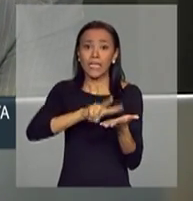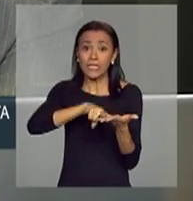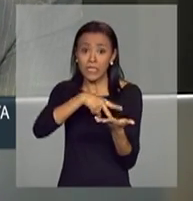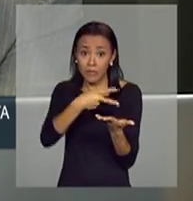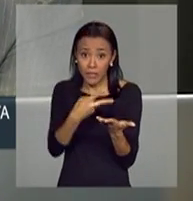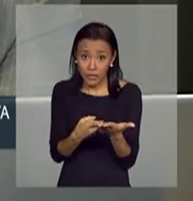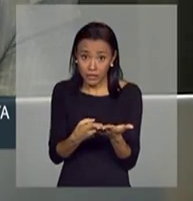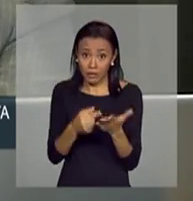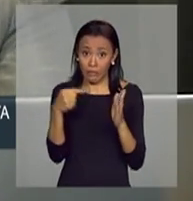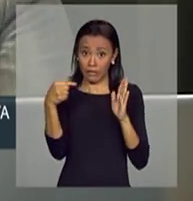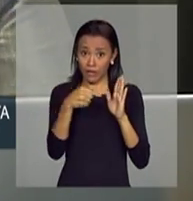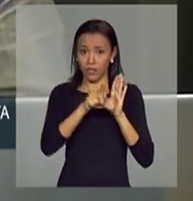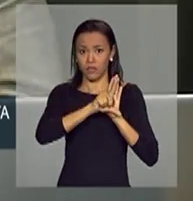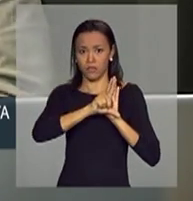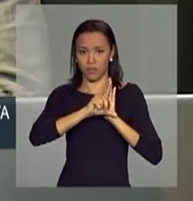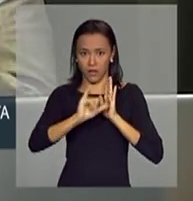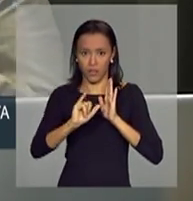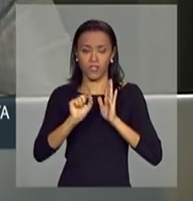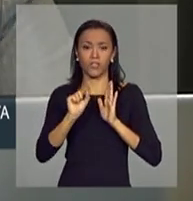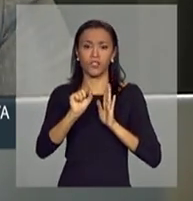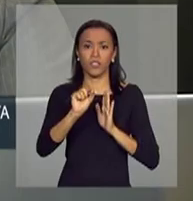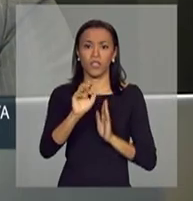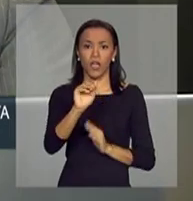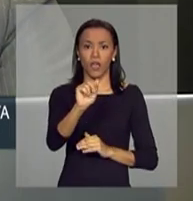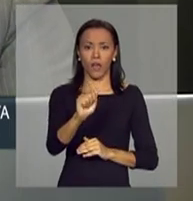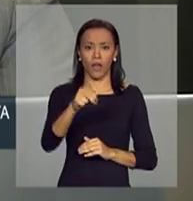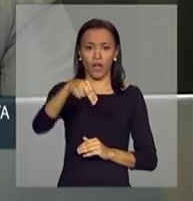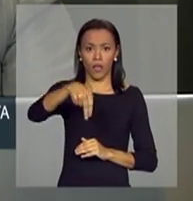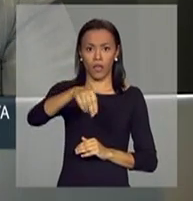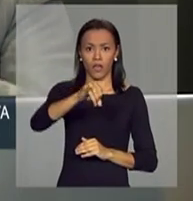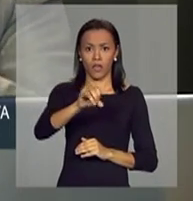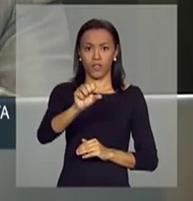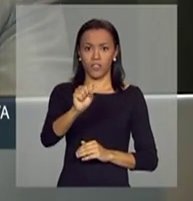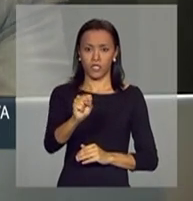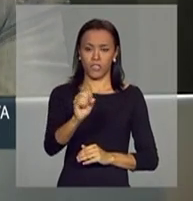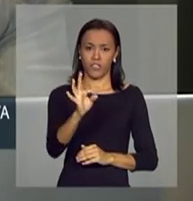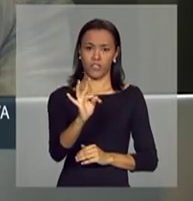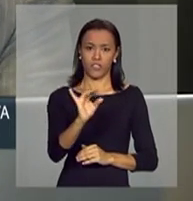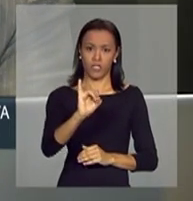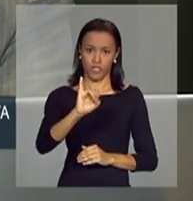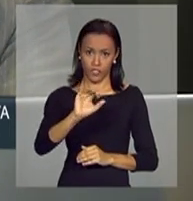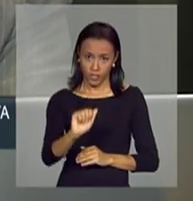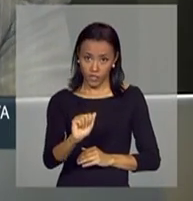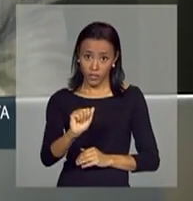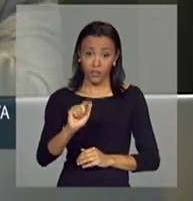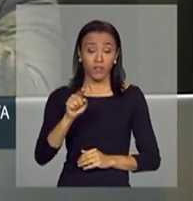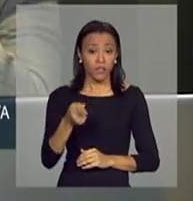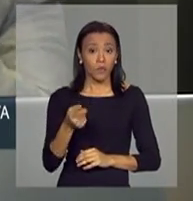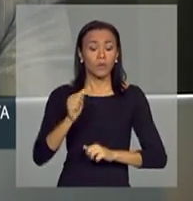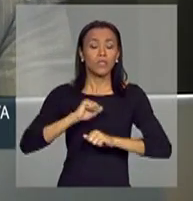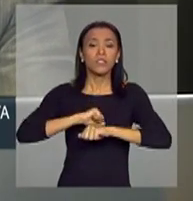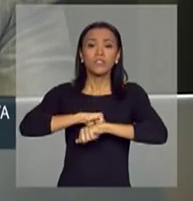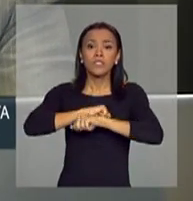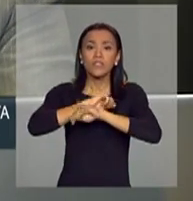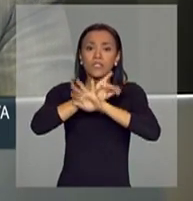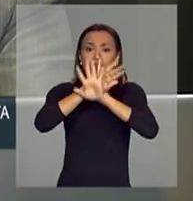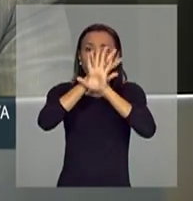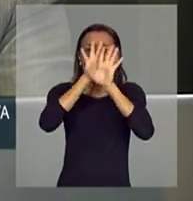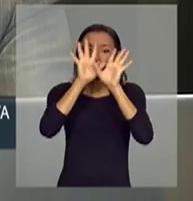amnistía. Entonces, como conclusión, creo que lo que estamos viendo aquí